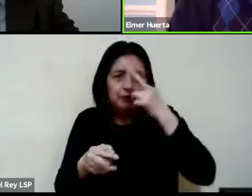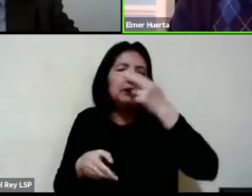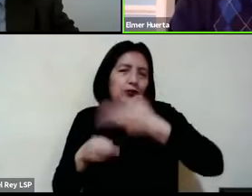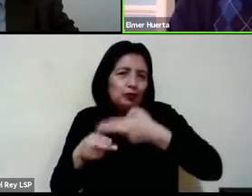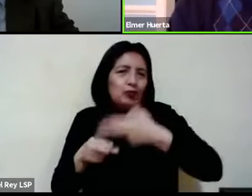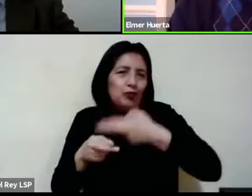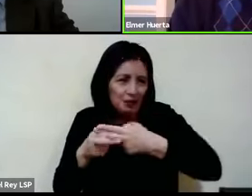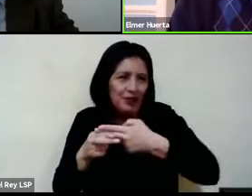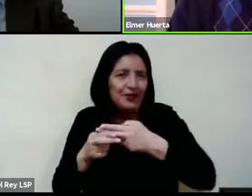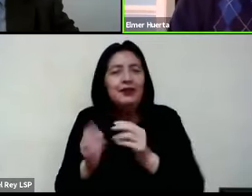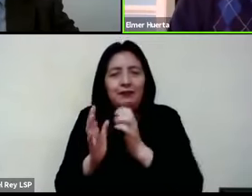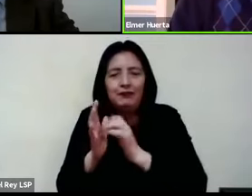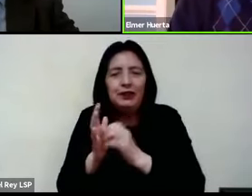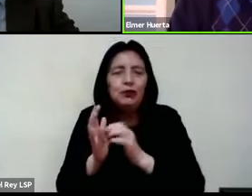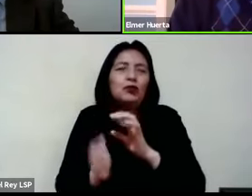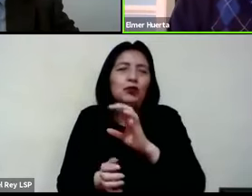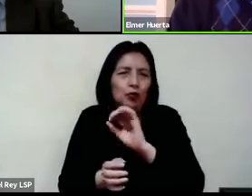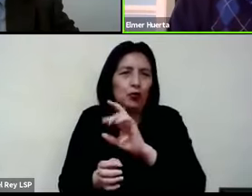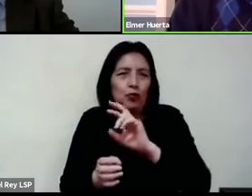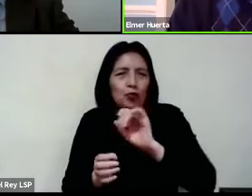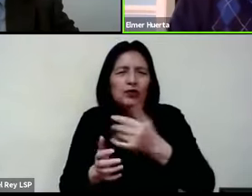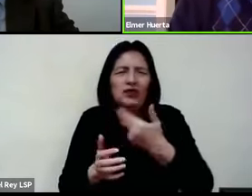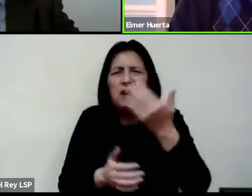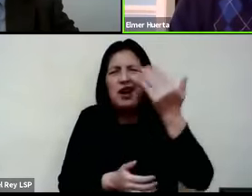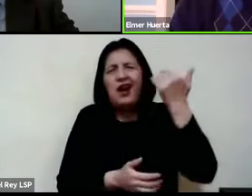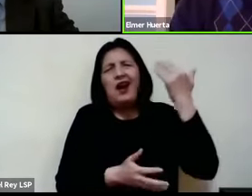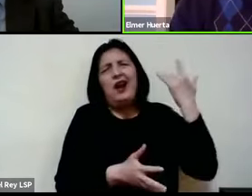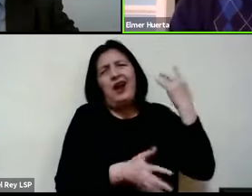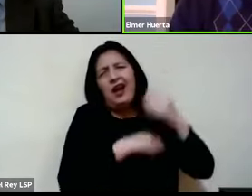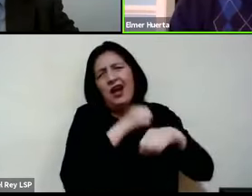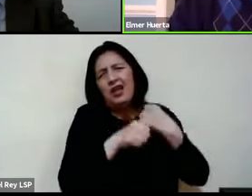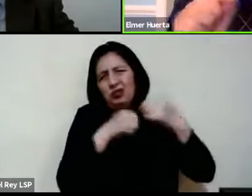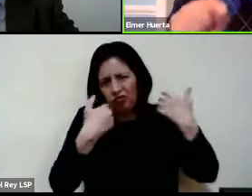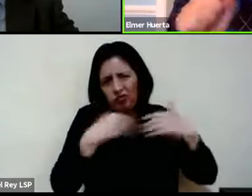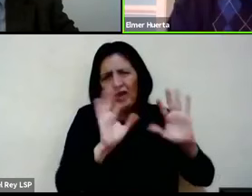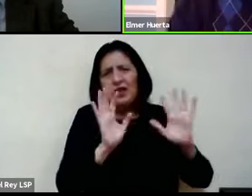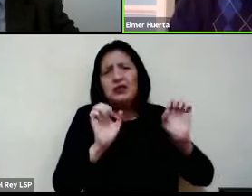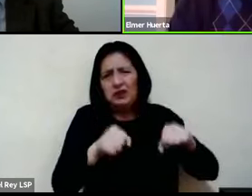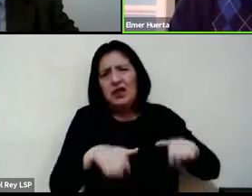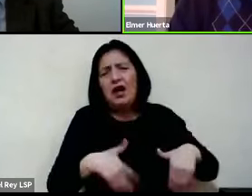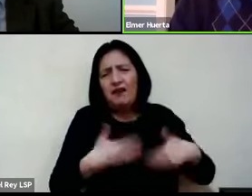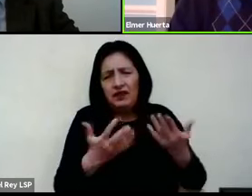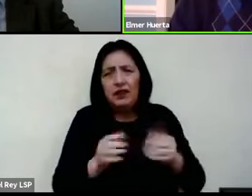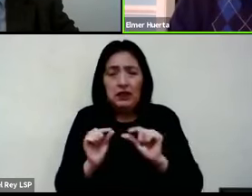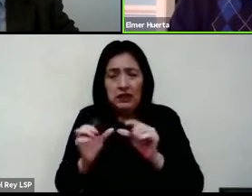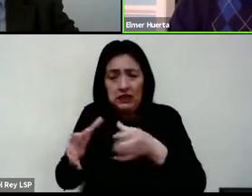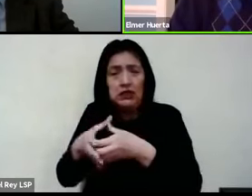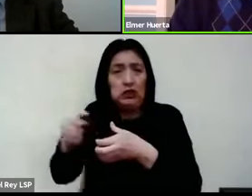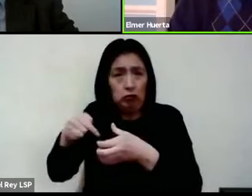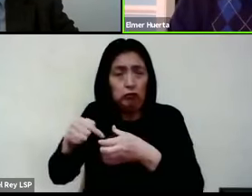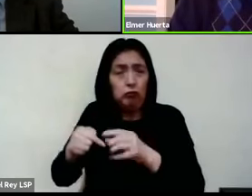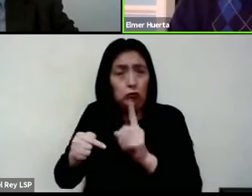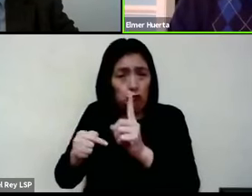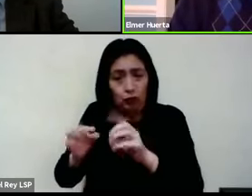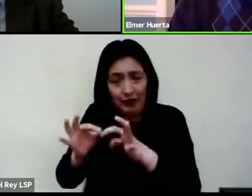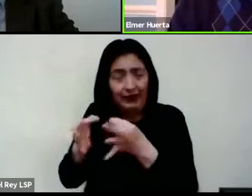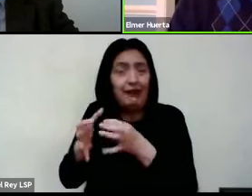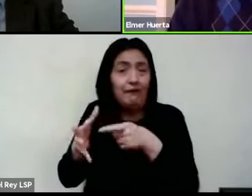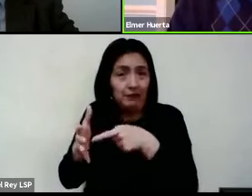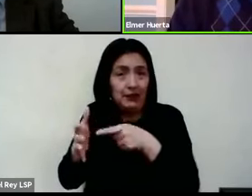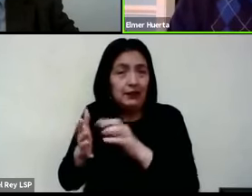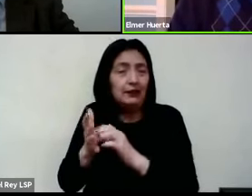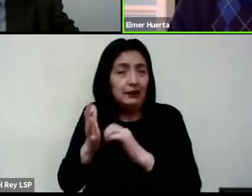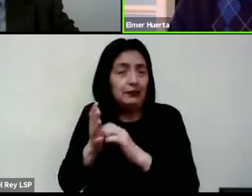virus corona, que ya existían desde hace muchos años. Este miembro de la familia de virus,